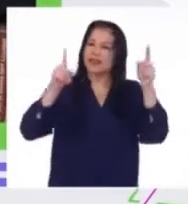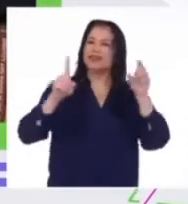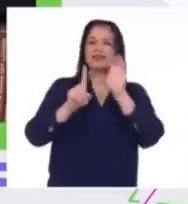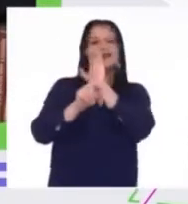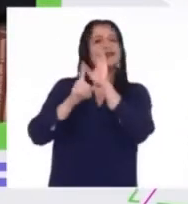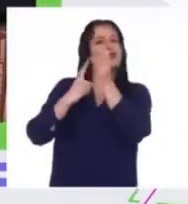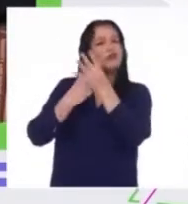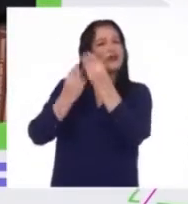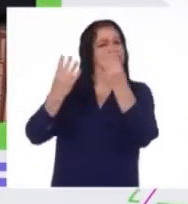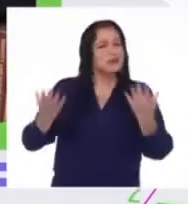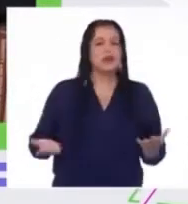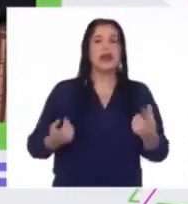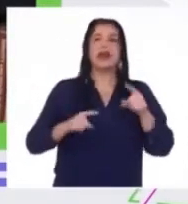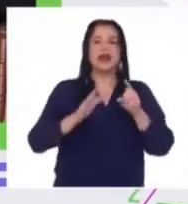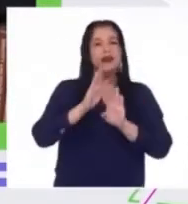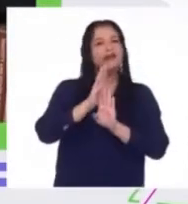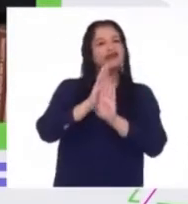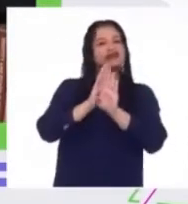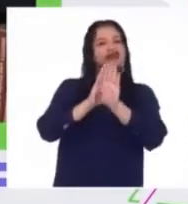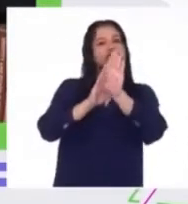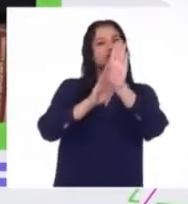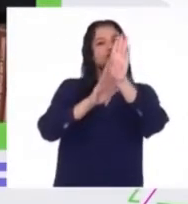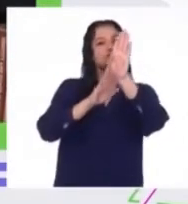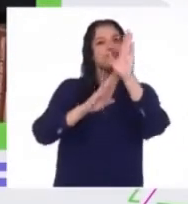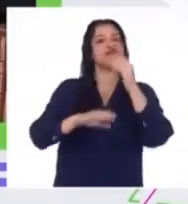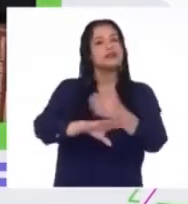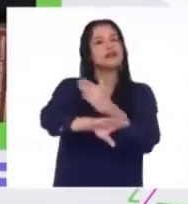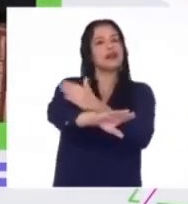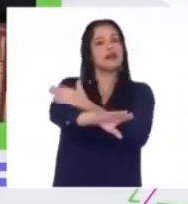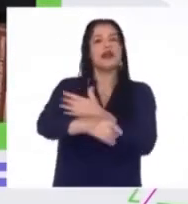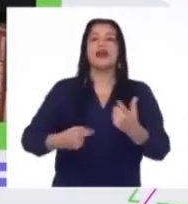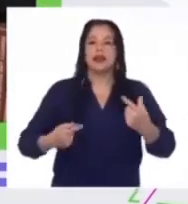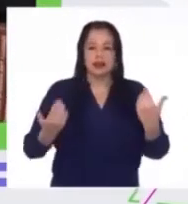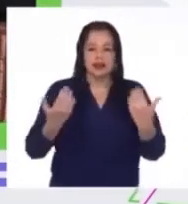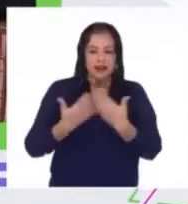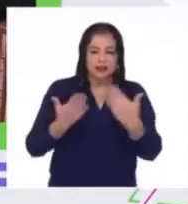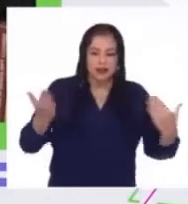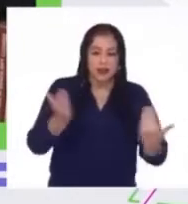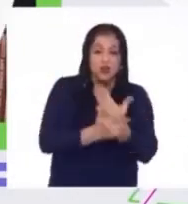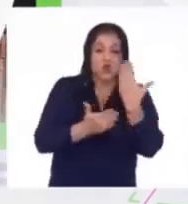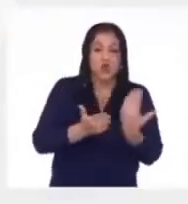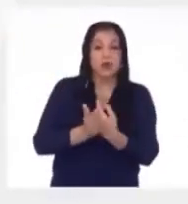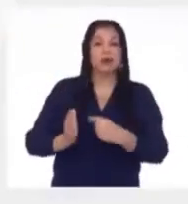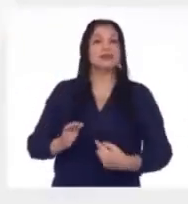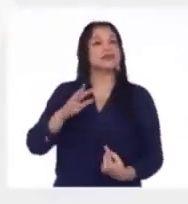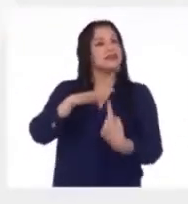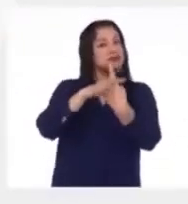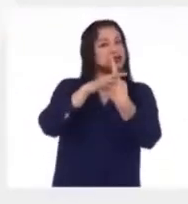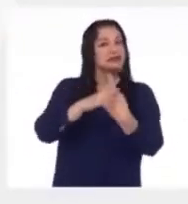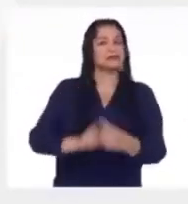multiculturalidad, en la que el desarrollo florece, en la que la innovación brota.